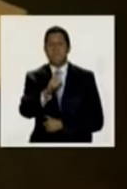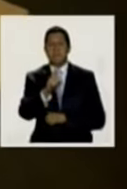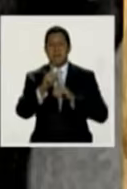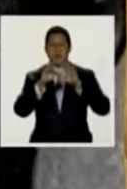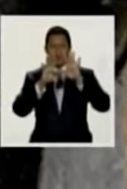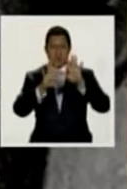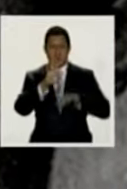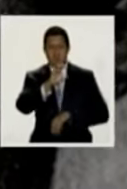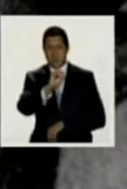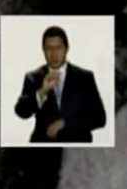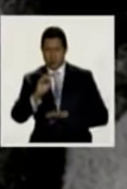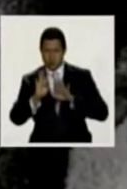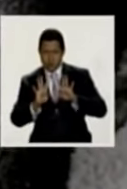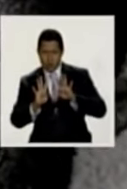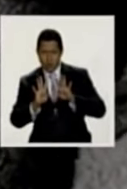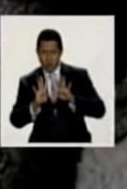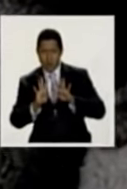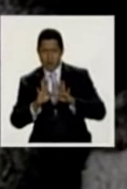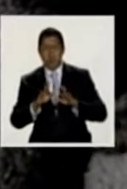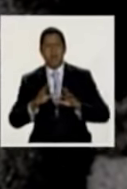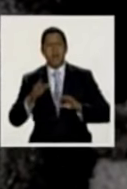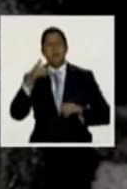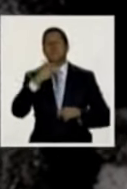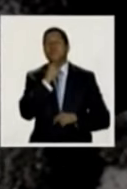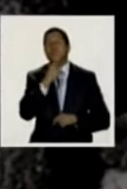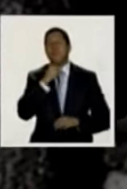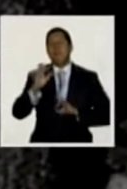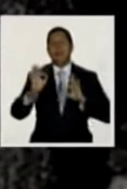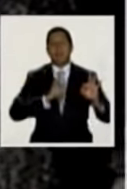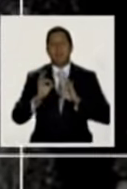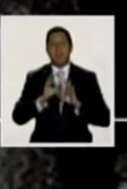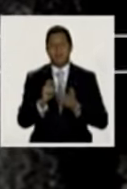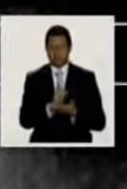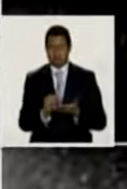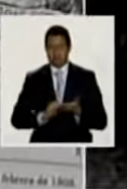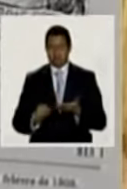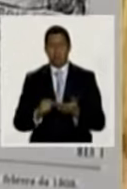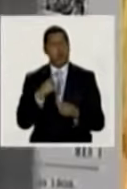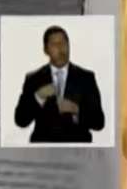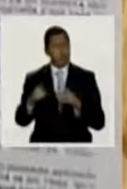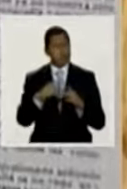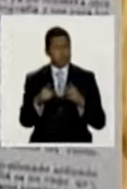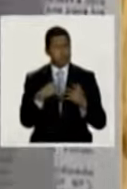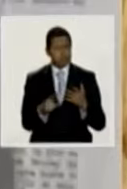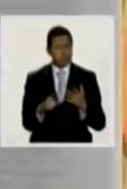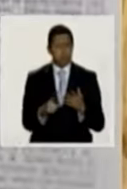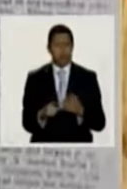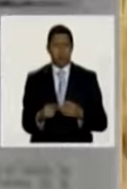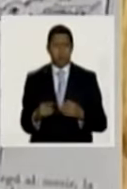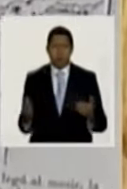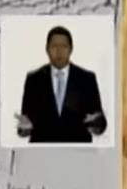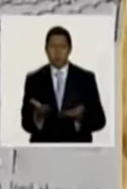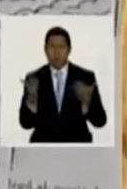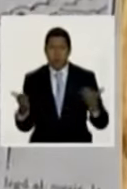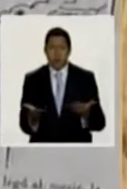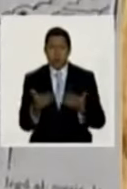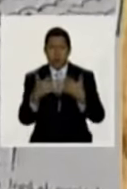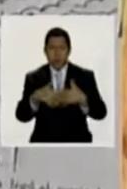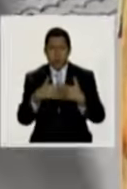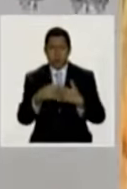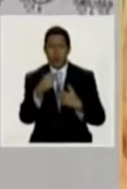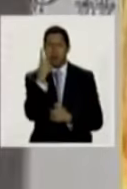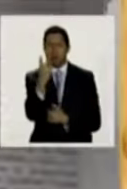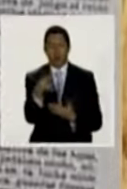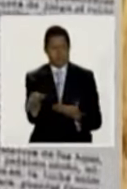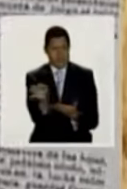1909, compartió la pasión por las tablas. Llegó a escribir varias obras, como El Motor, publicada en el número 2